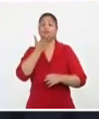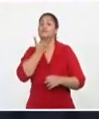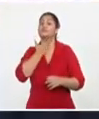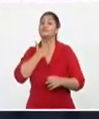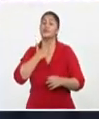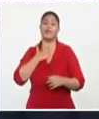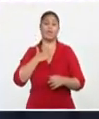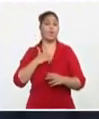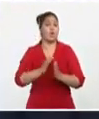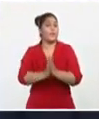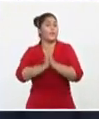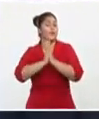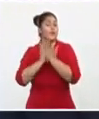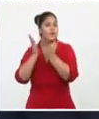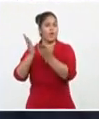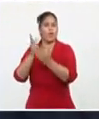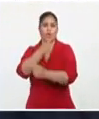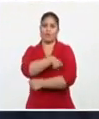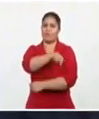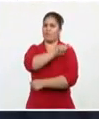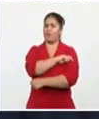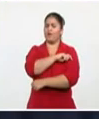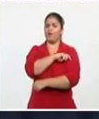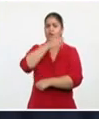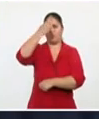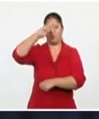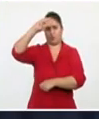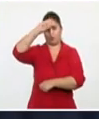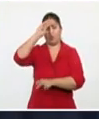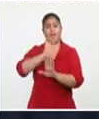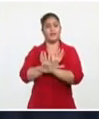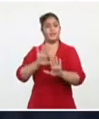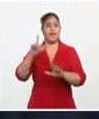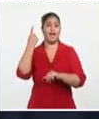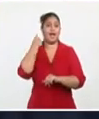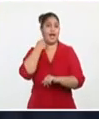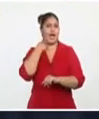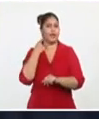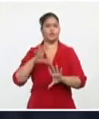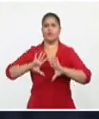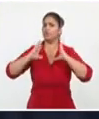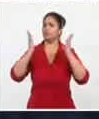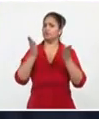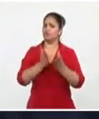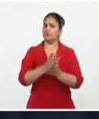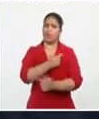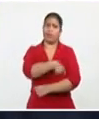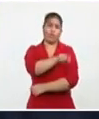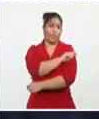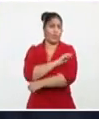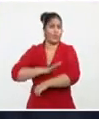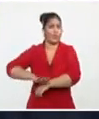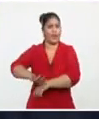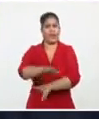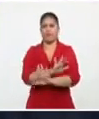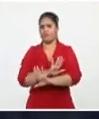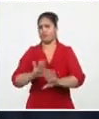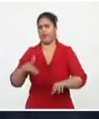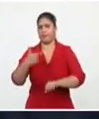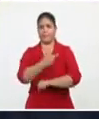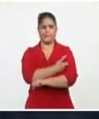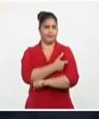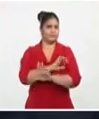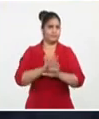lo pido mucho, que nuestro pueblo cubano este año quede inmunizado, que antes que se termine este año quede inmunizado.